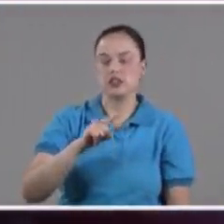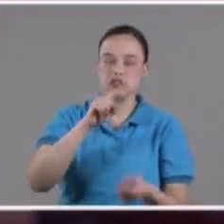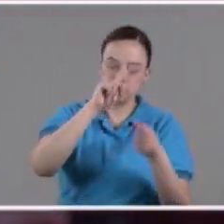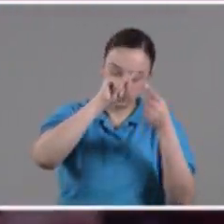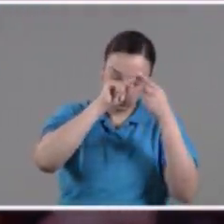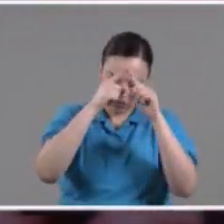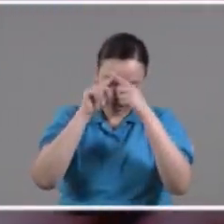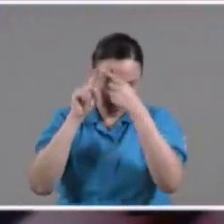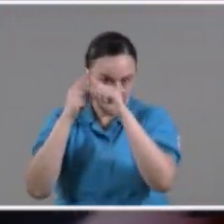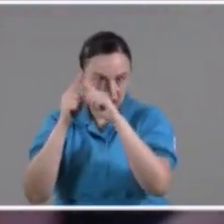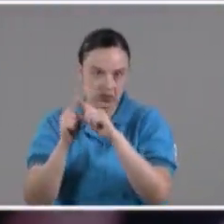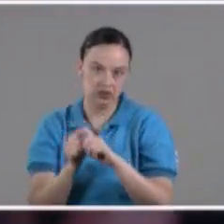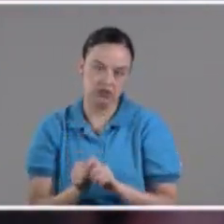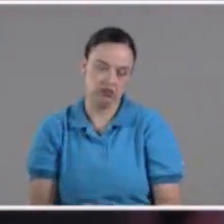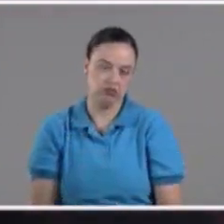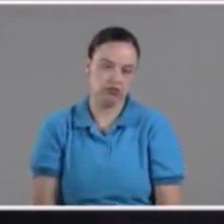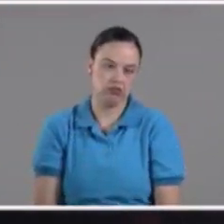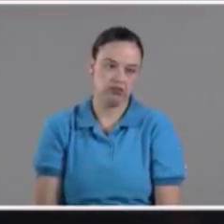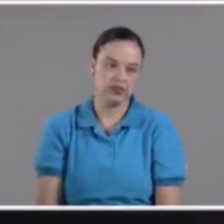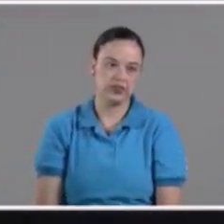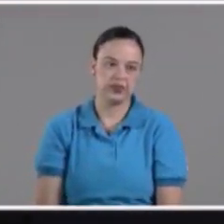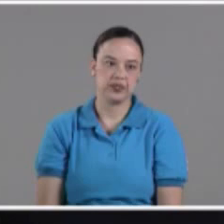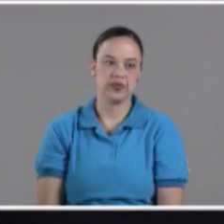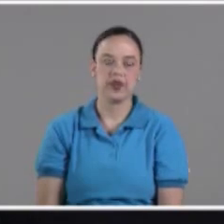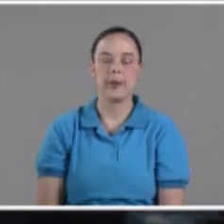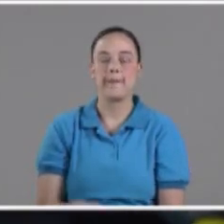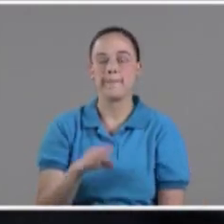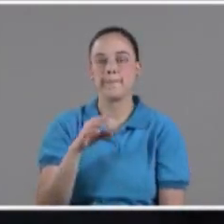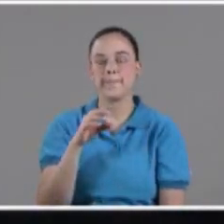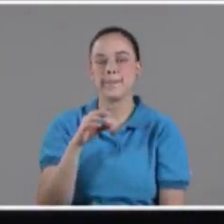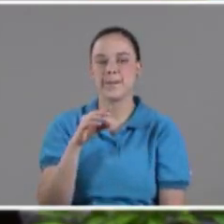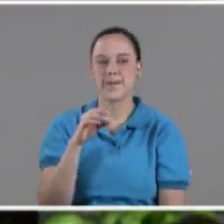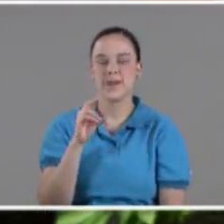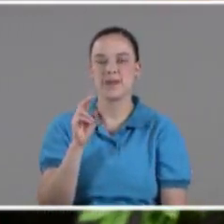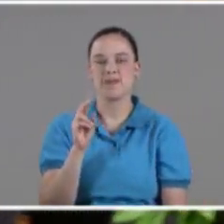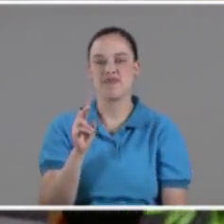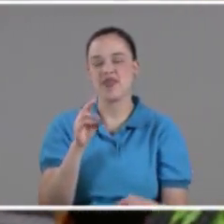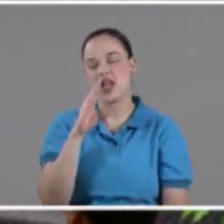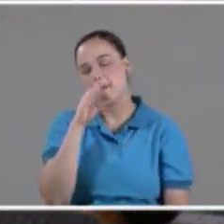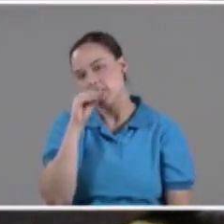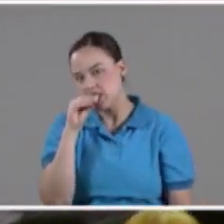Ay Hermano amado platiquemos conversemos por favor dialoguemos